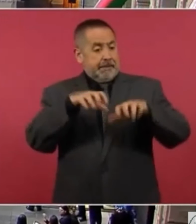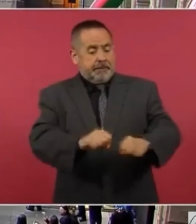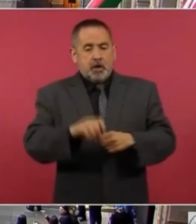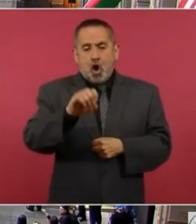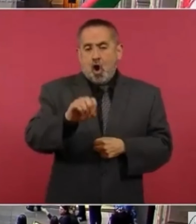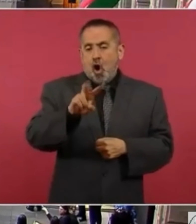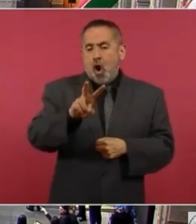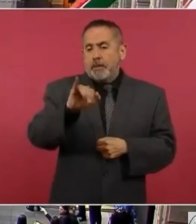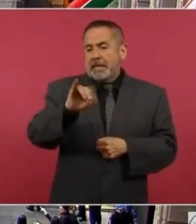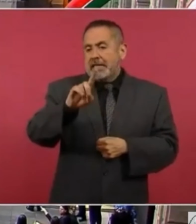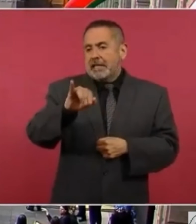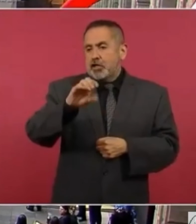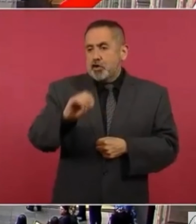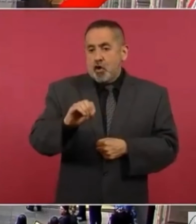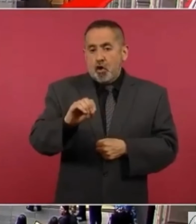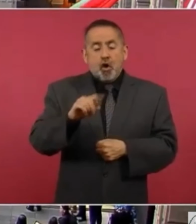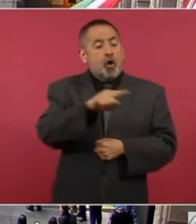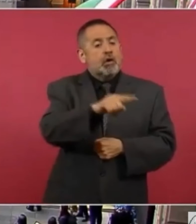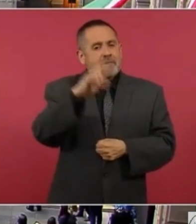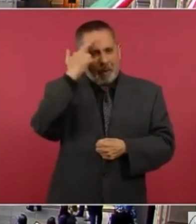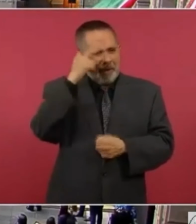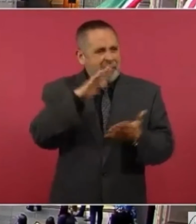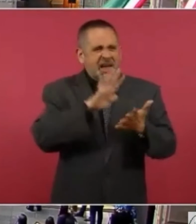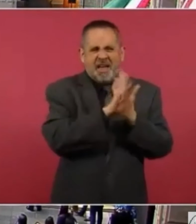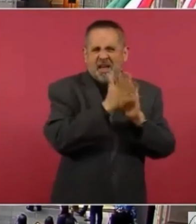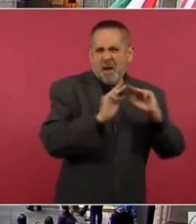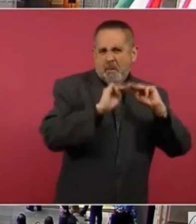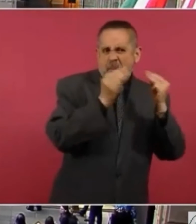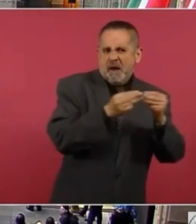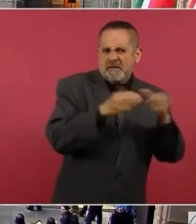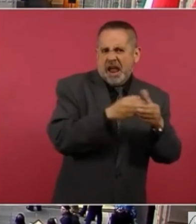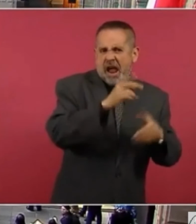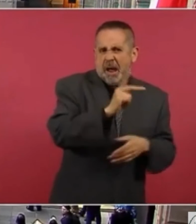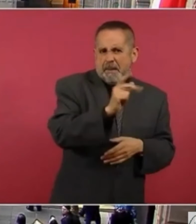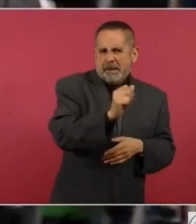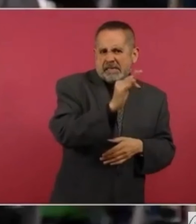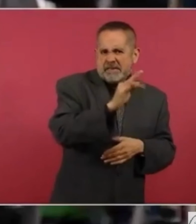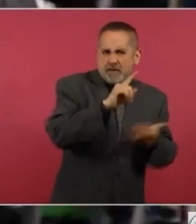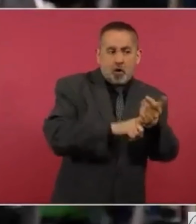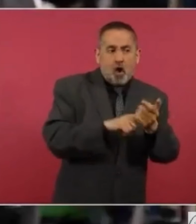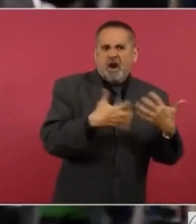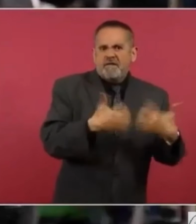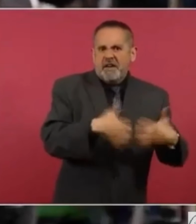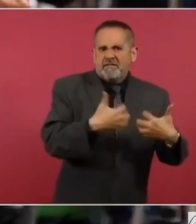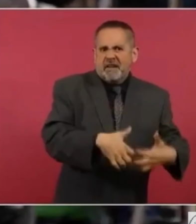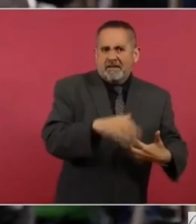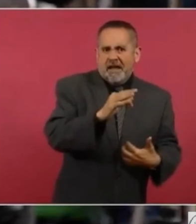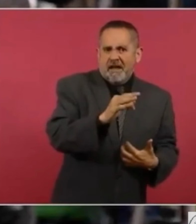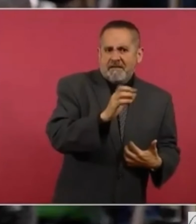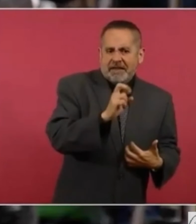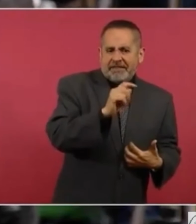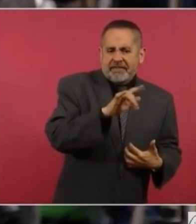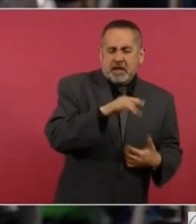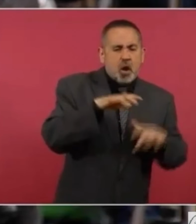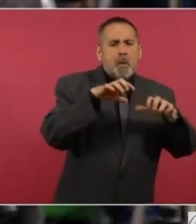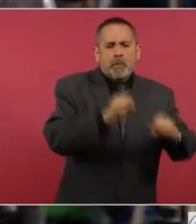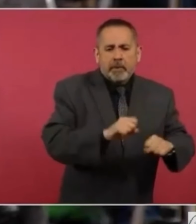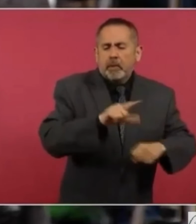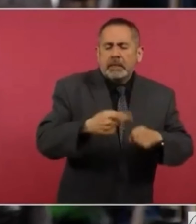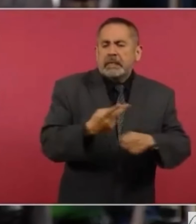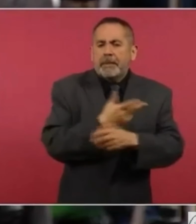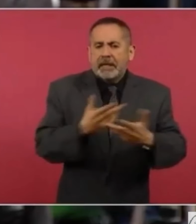Guzmán, dado que el cártel del Pacífico es uno de los principales productores de fentanilo. Y finalmente, ahora sí,